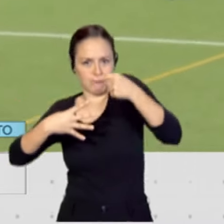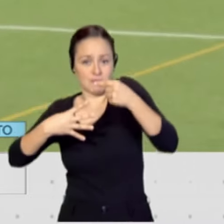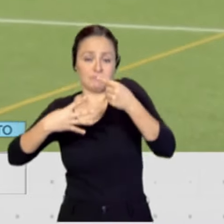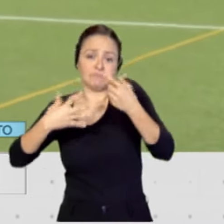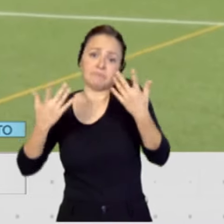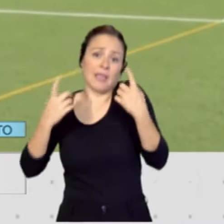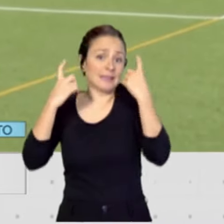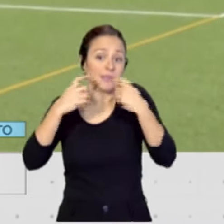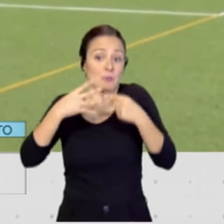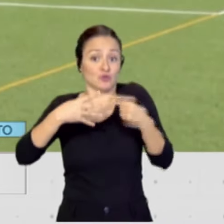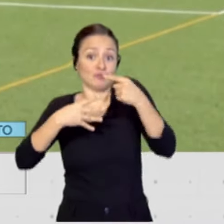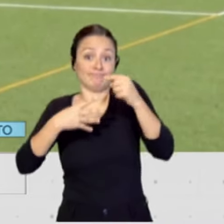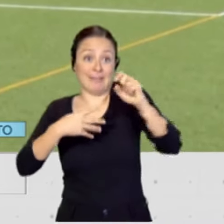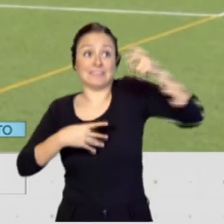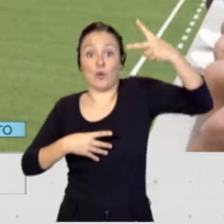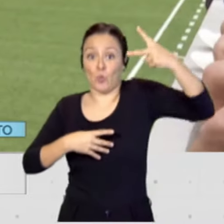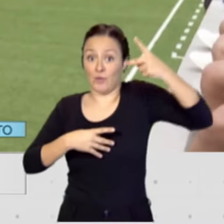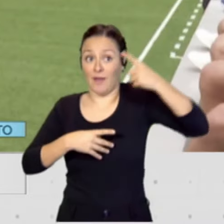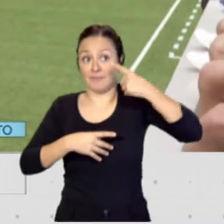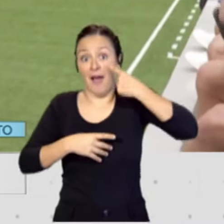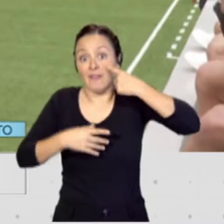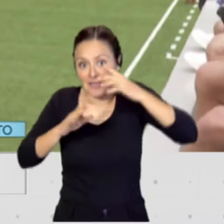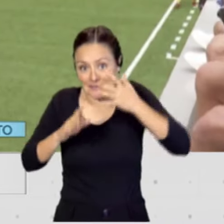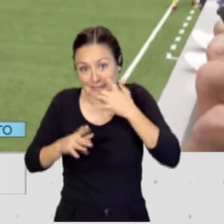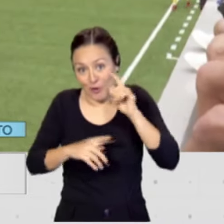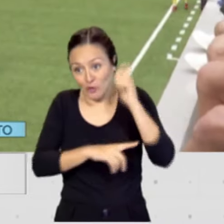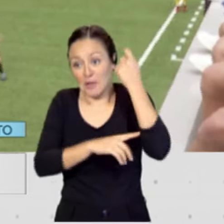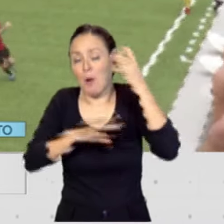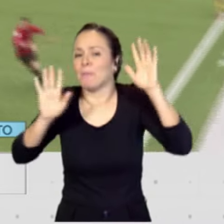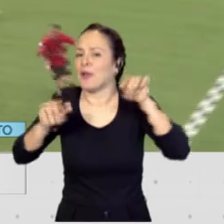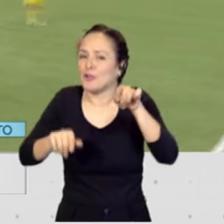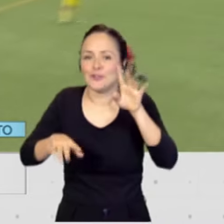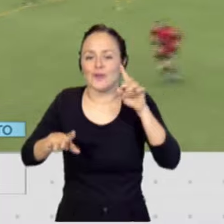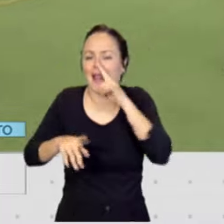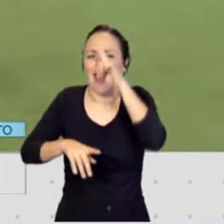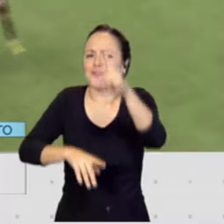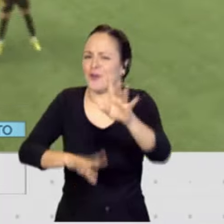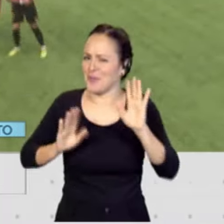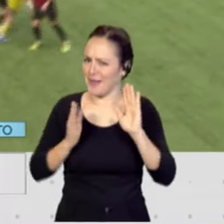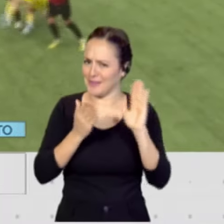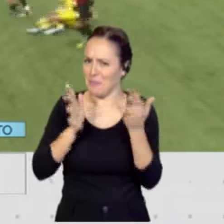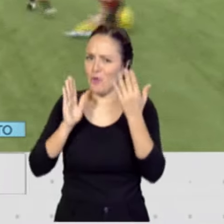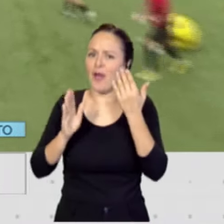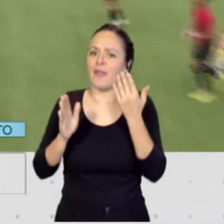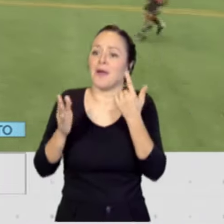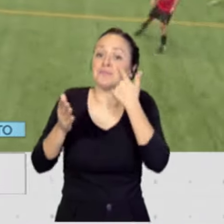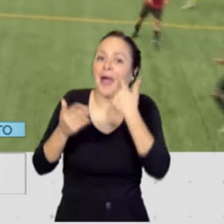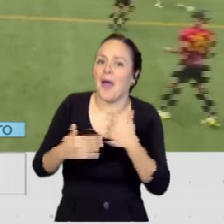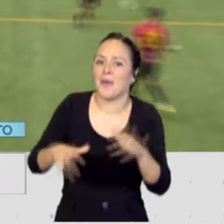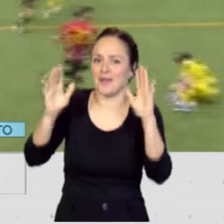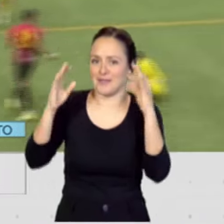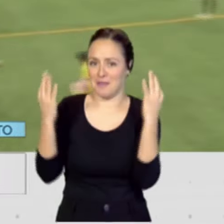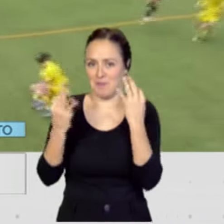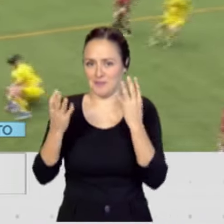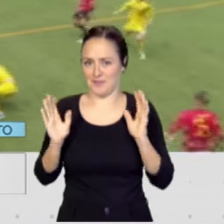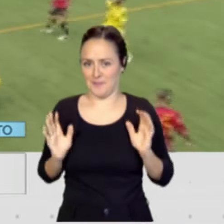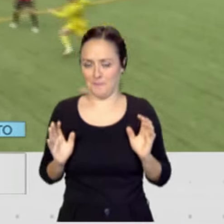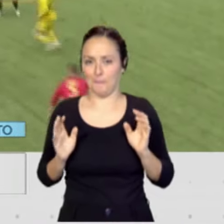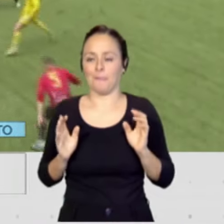ascender pero bueno eso tampoco ya ya el año que viene la temporada que viene dirá dónde nos coloca